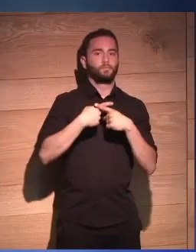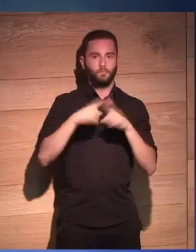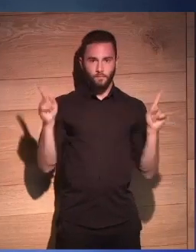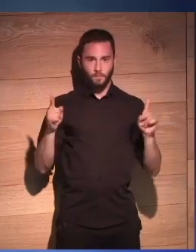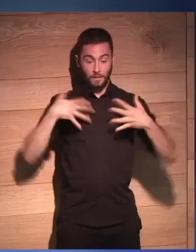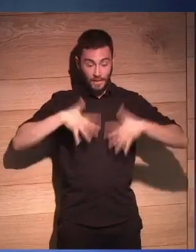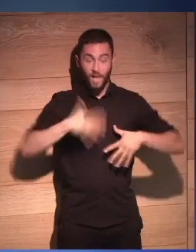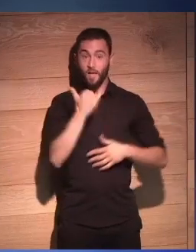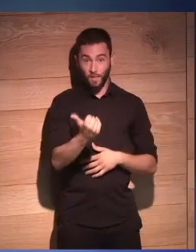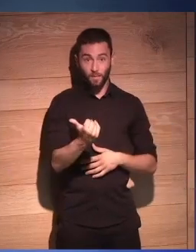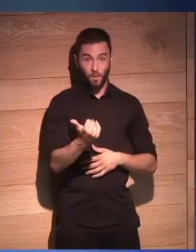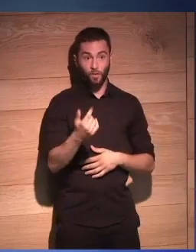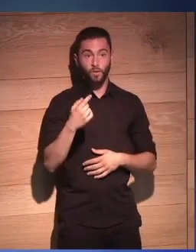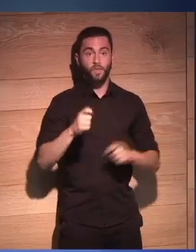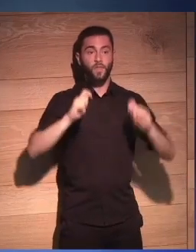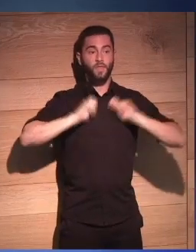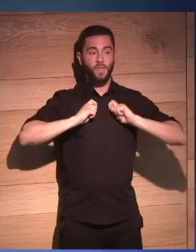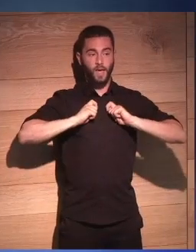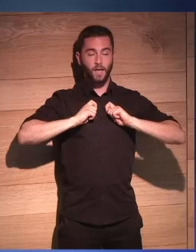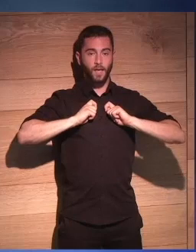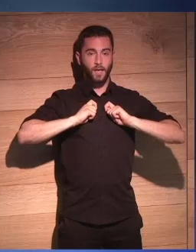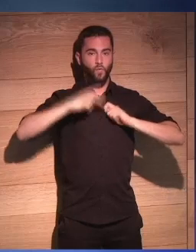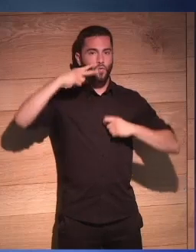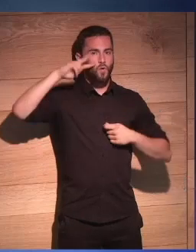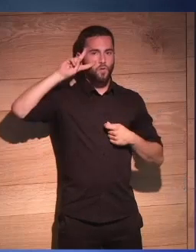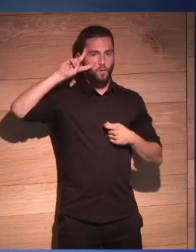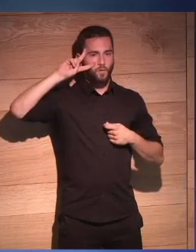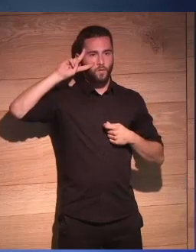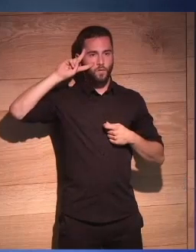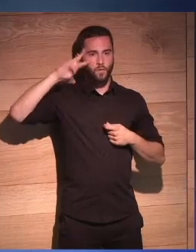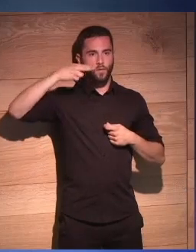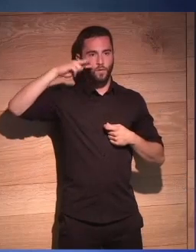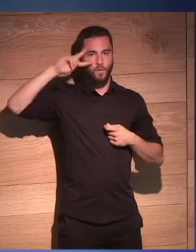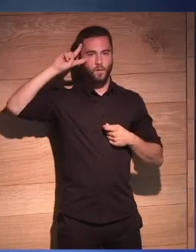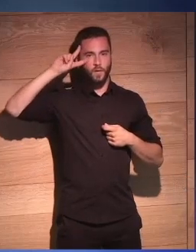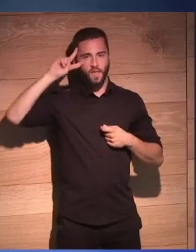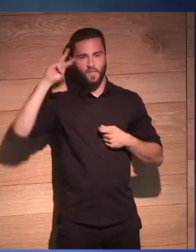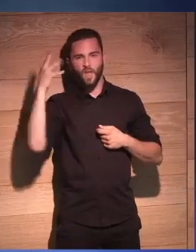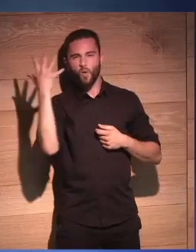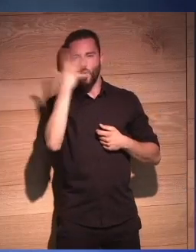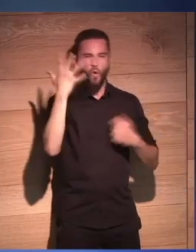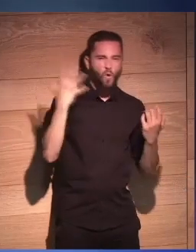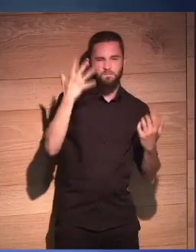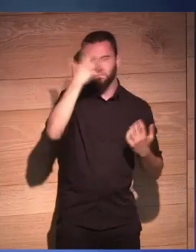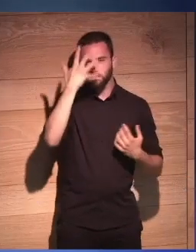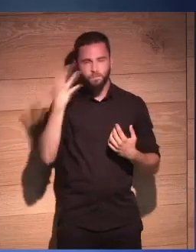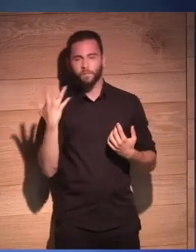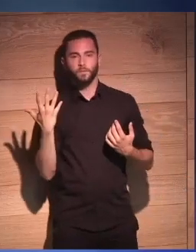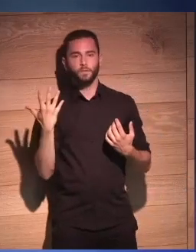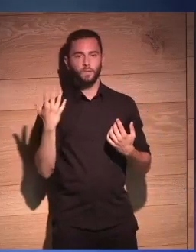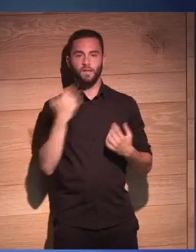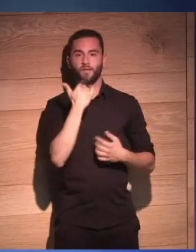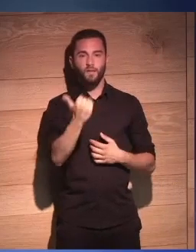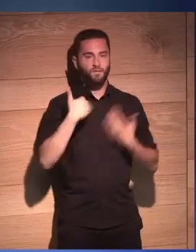de envejecimiento también te da una experiencia un poco, no, bastante distorsionada, ¿no?, de lo que es envejecer físicamente,